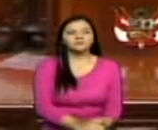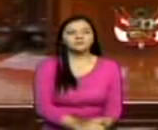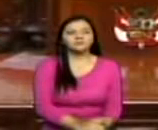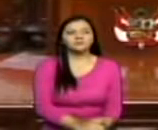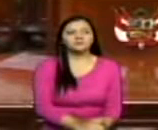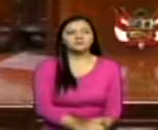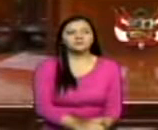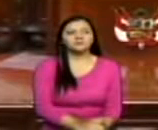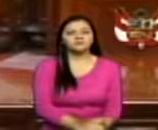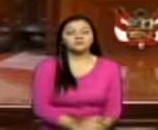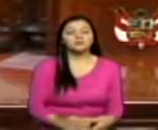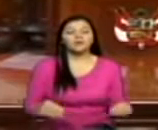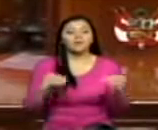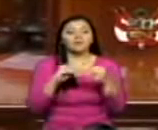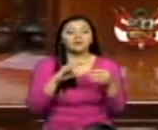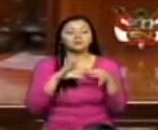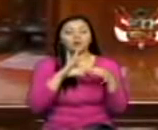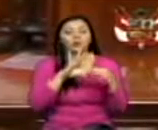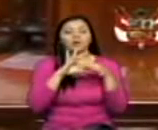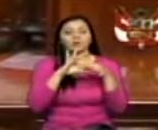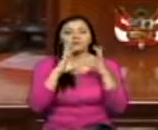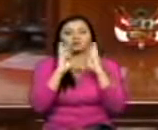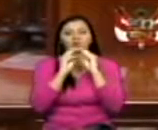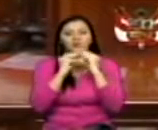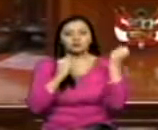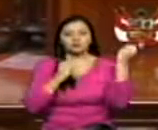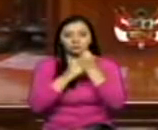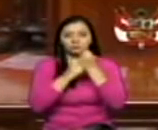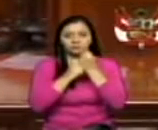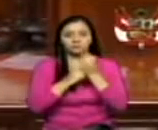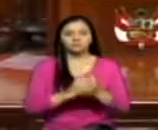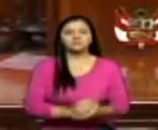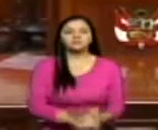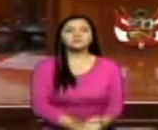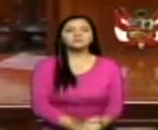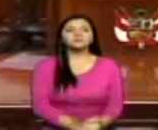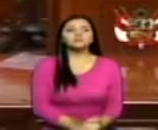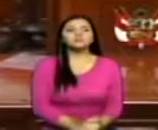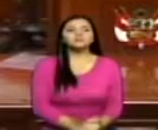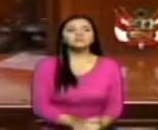Con la colaboración de este Congreso.